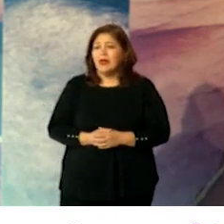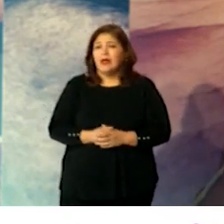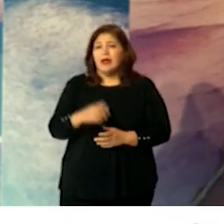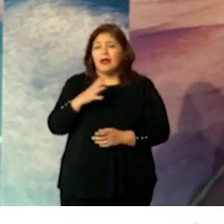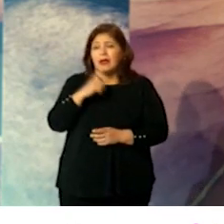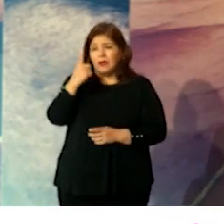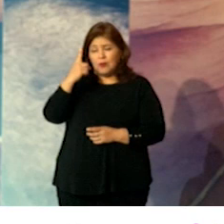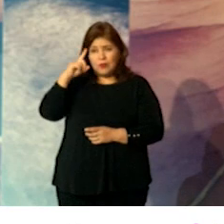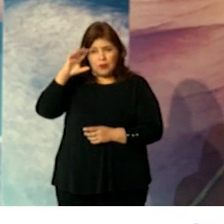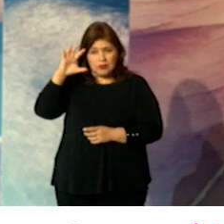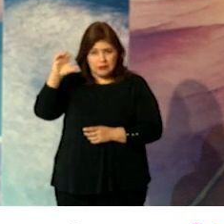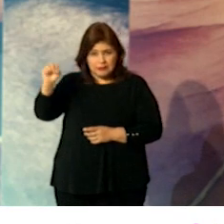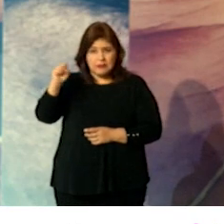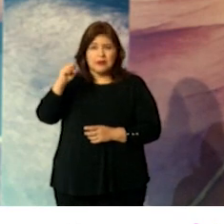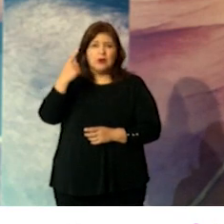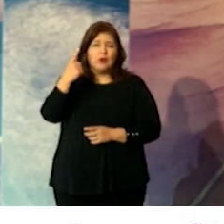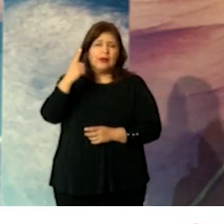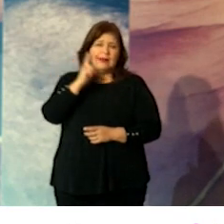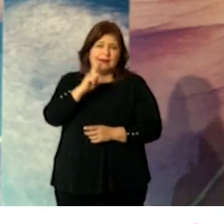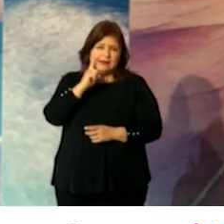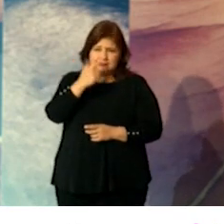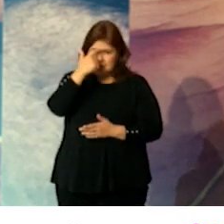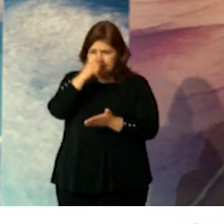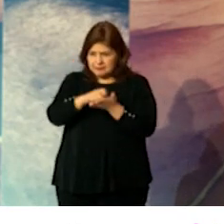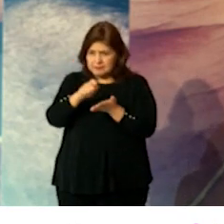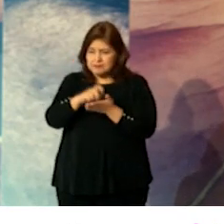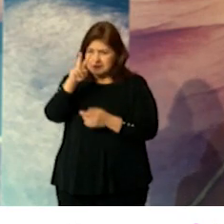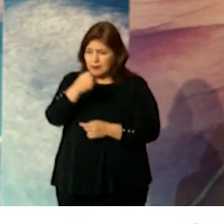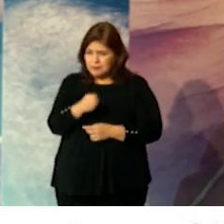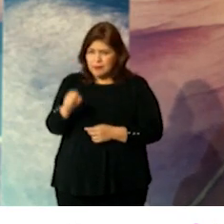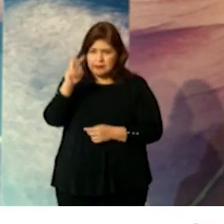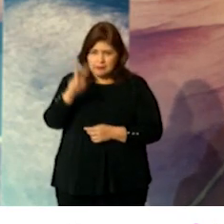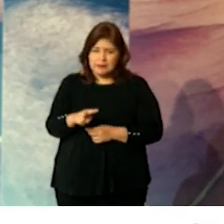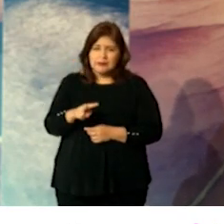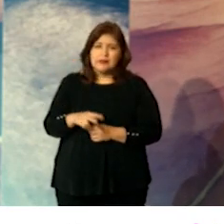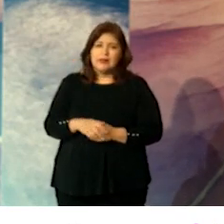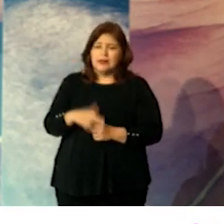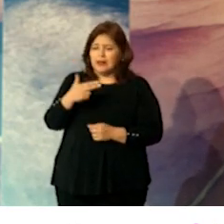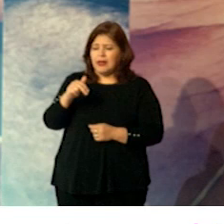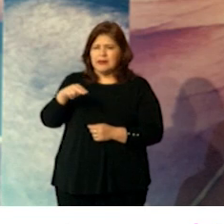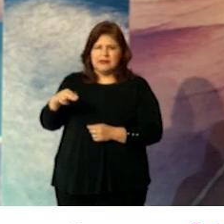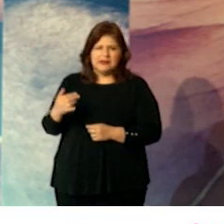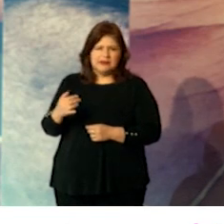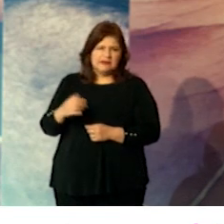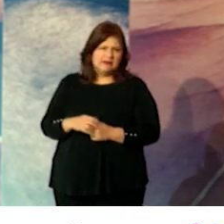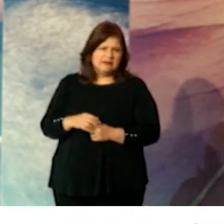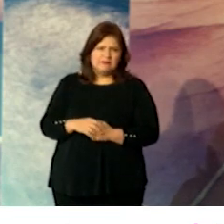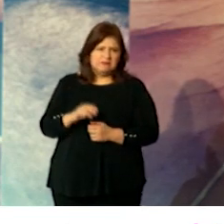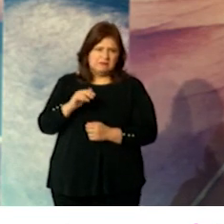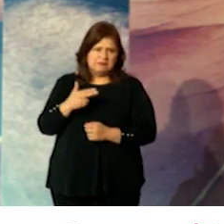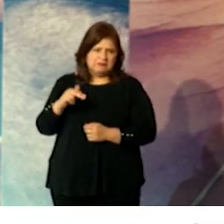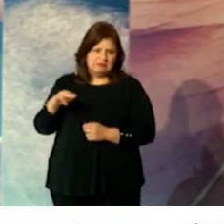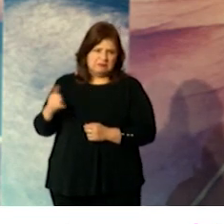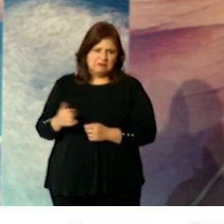concepto que me gusta mucho de una escritora muy, muy, muy buena, que se la recomiendo un montón leer, que se llama Hannah Arendt. Probablemente hay un buen